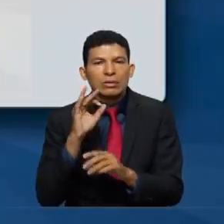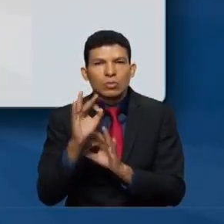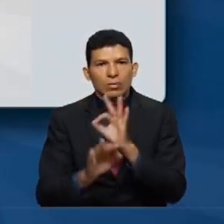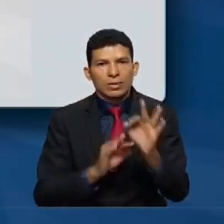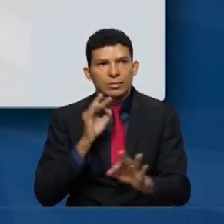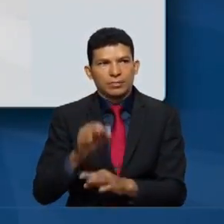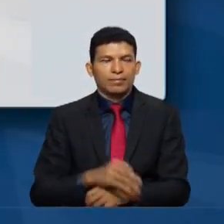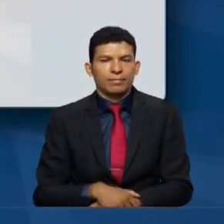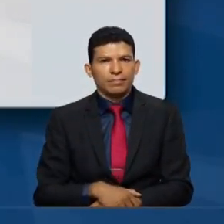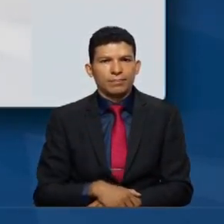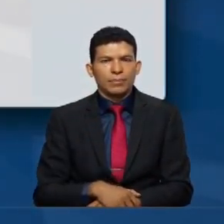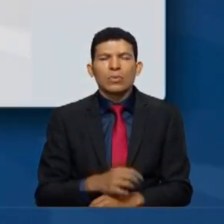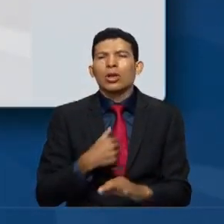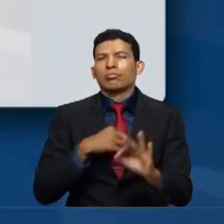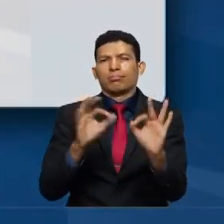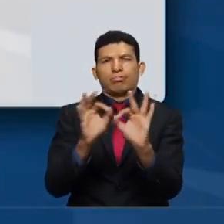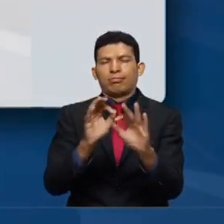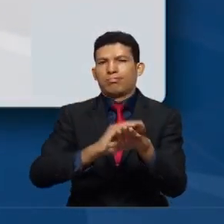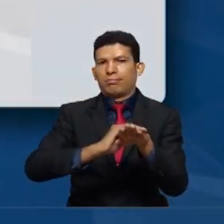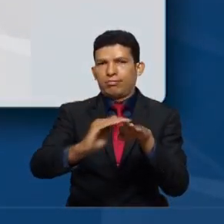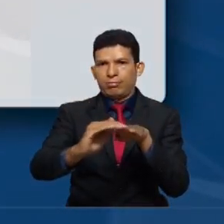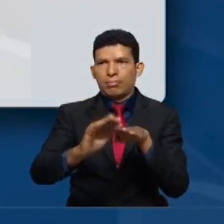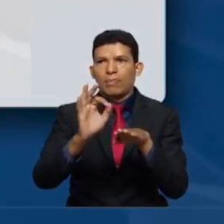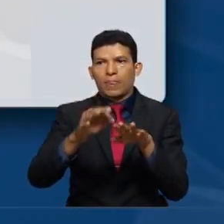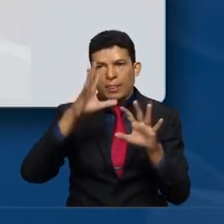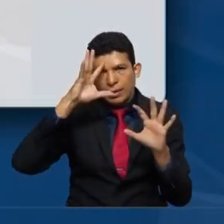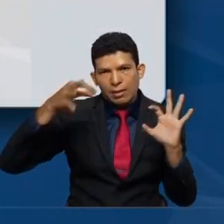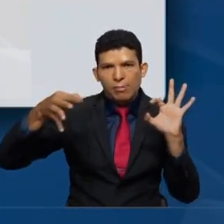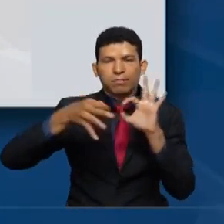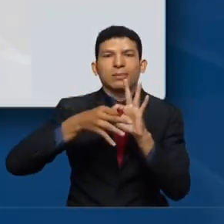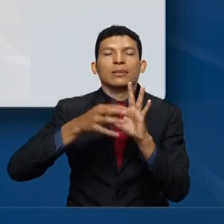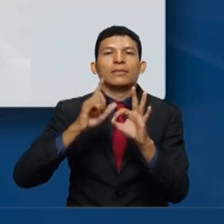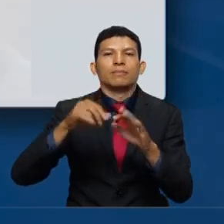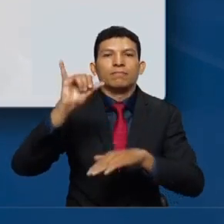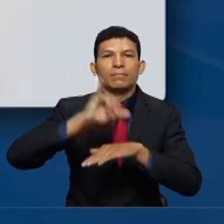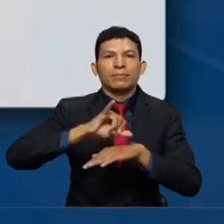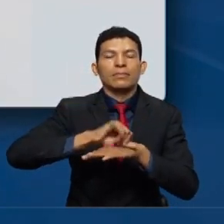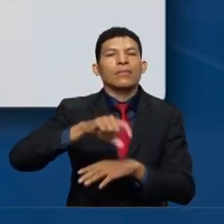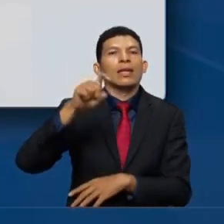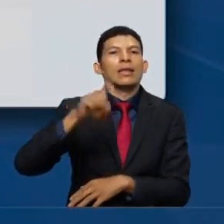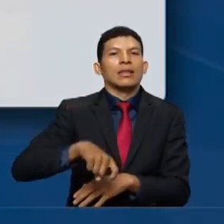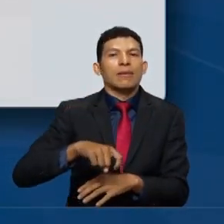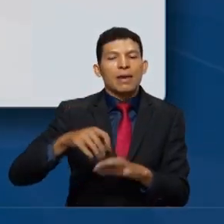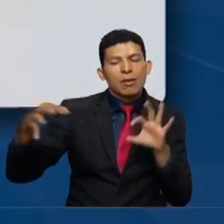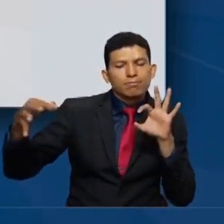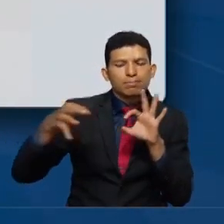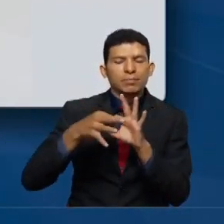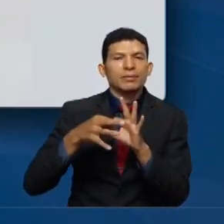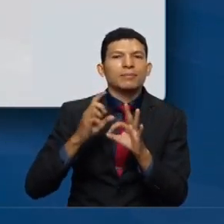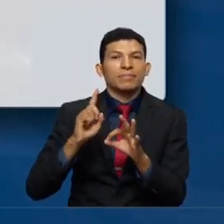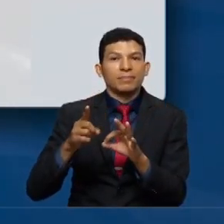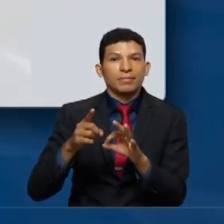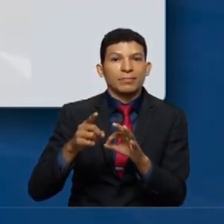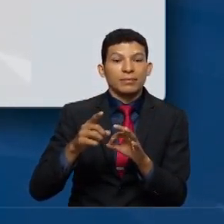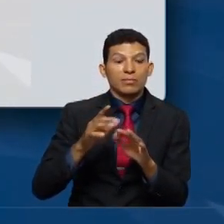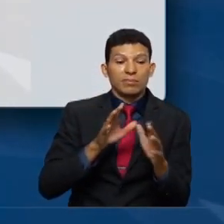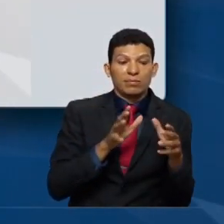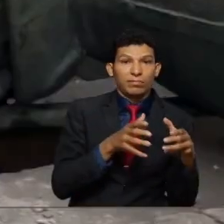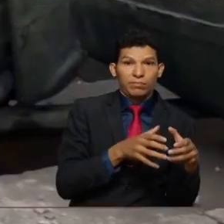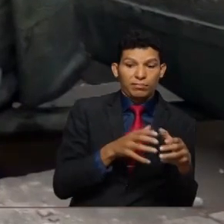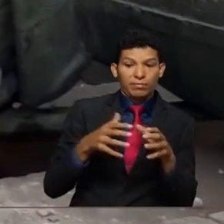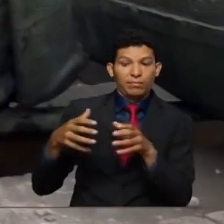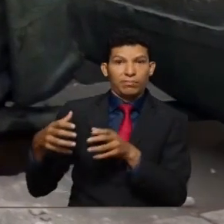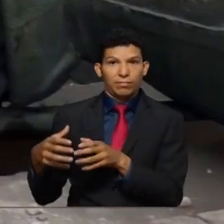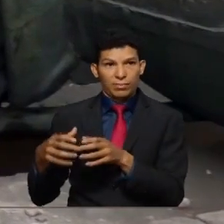Yo simplemente quisiera invitar la articulación institucional que debía haber, la articulación entre las partes,